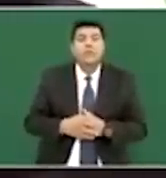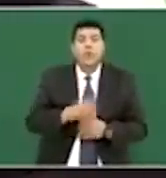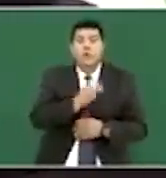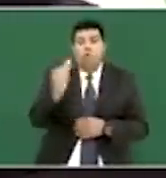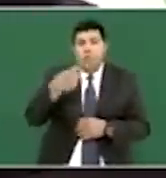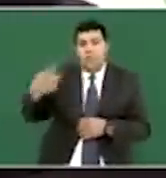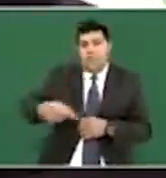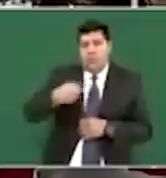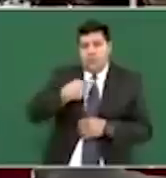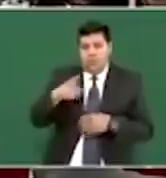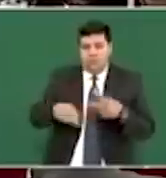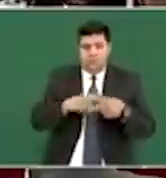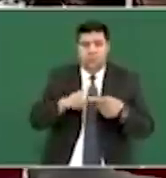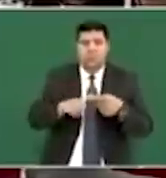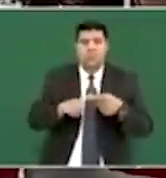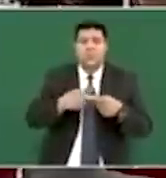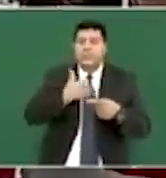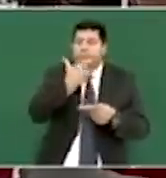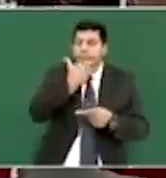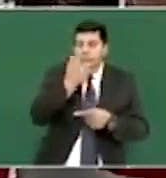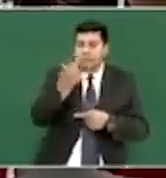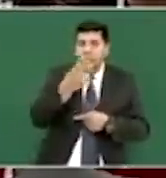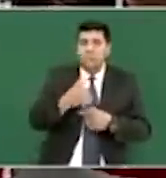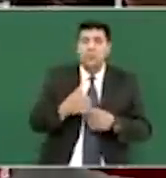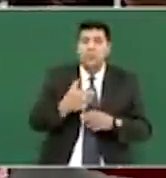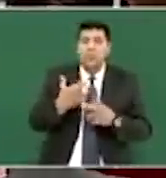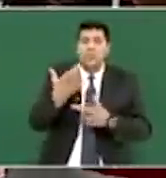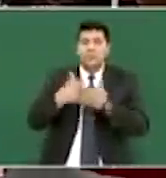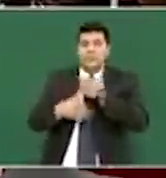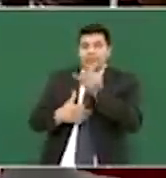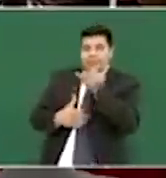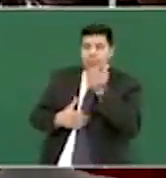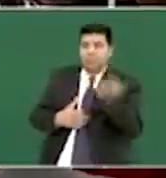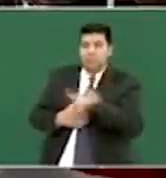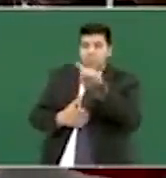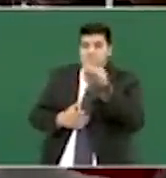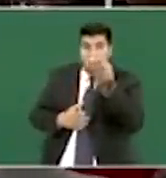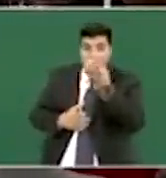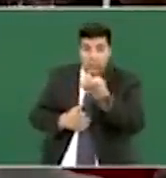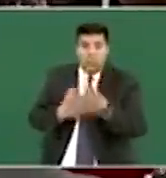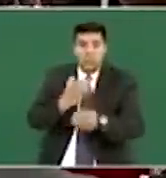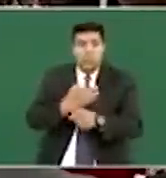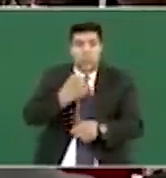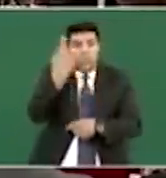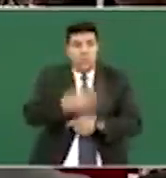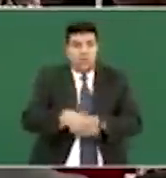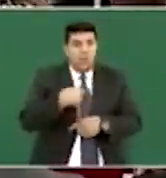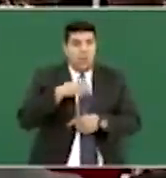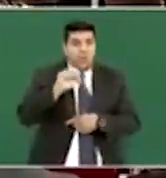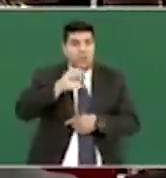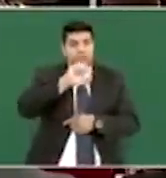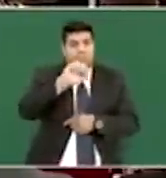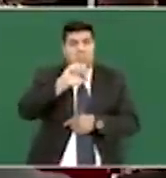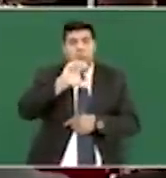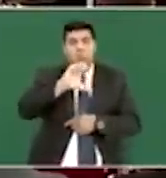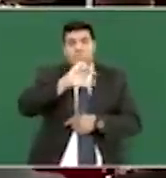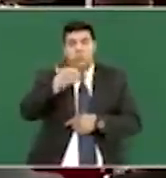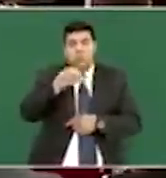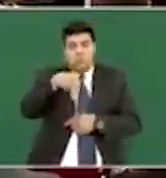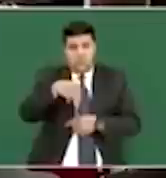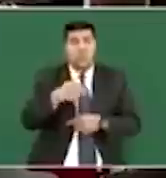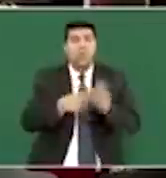otra pregunta que hiciste. Sí, presidente, antes quisiera precisar. Entonces, esta sentencia en la que le ordenan a usted concluir el nombramiento de